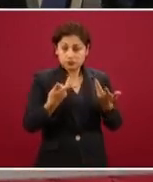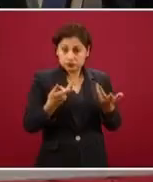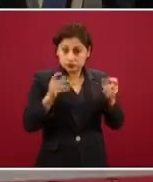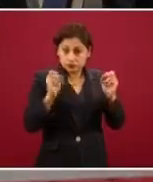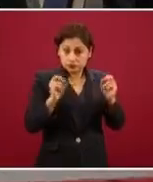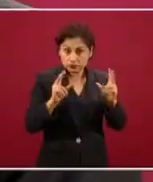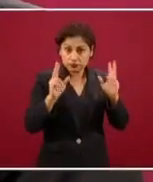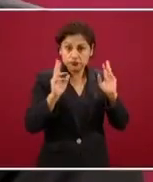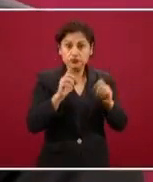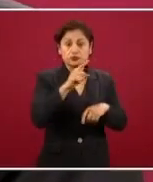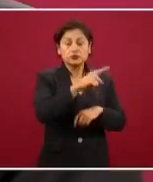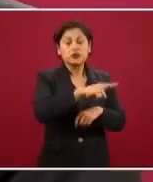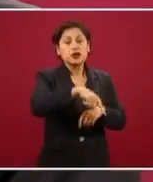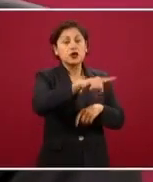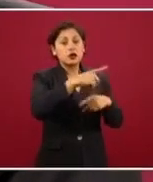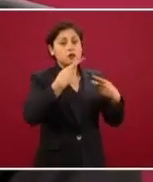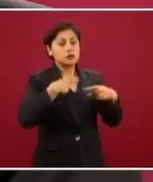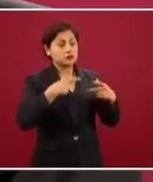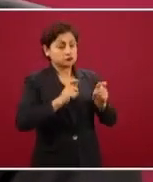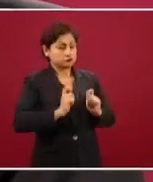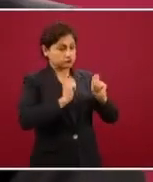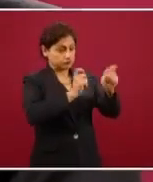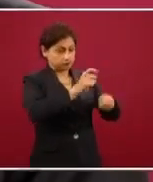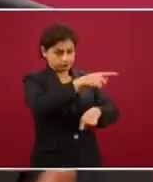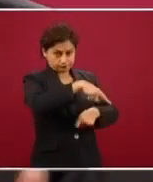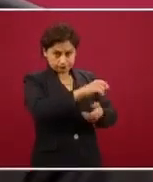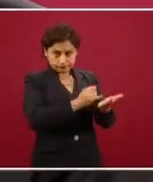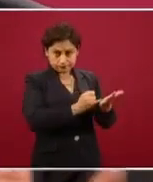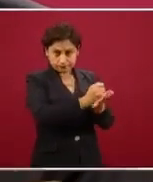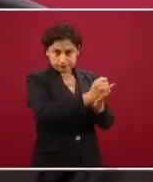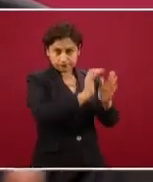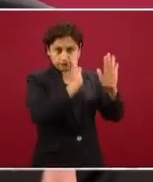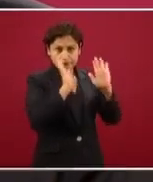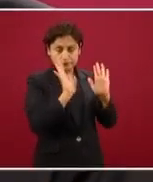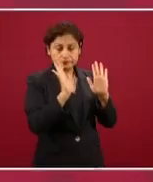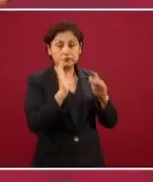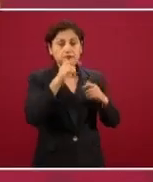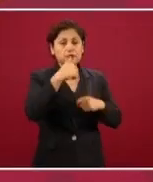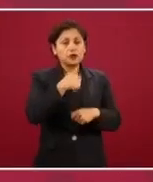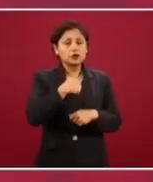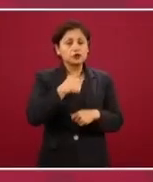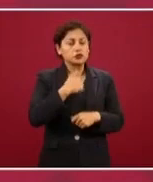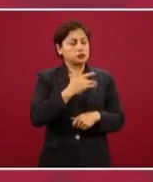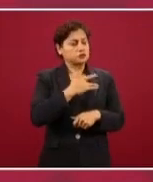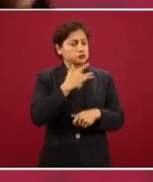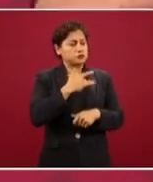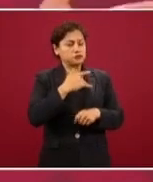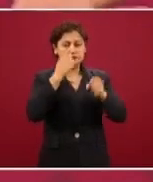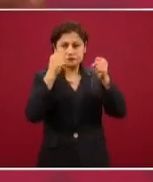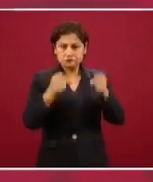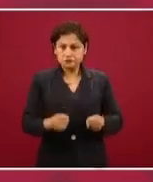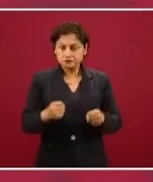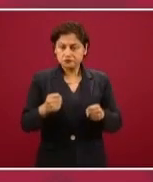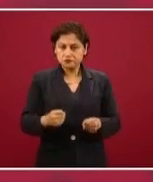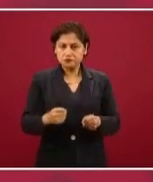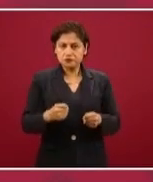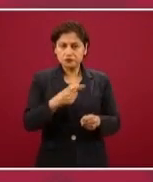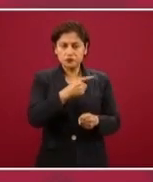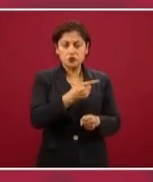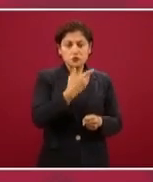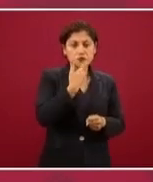y que ellos sean los que decidan. Y estoy seguro que no va a pasar nada, ni en un sentido ni en